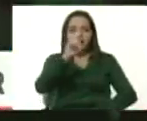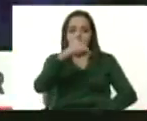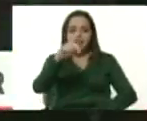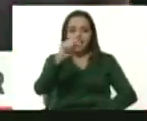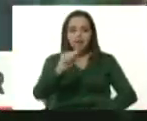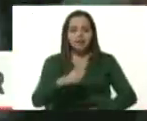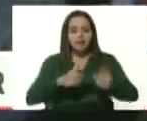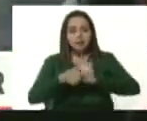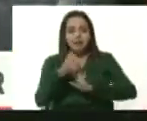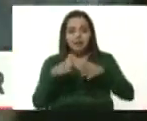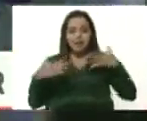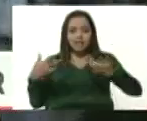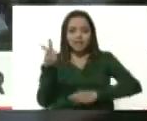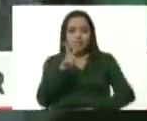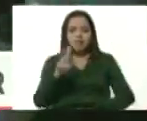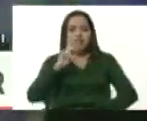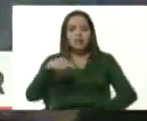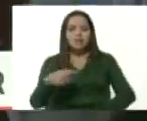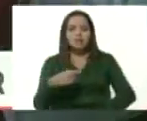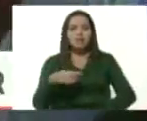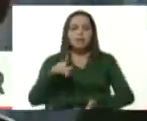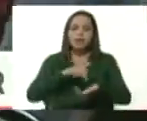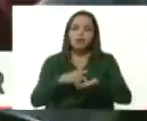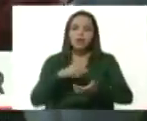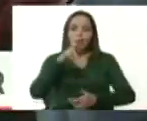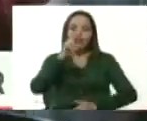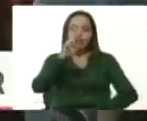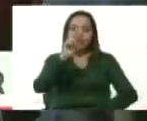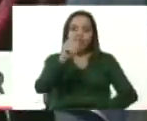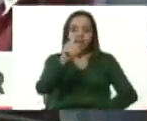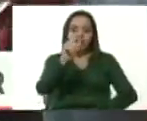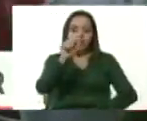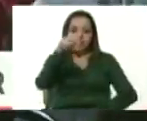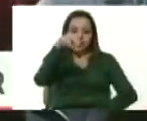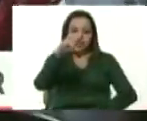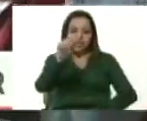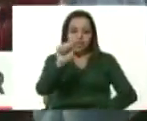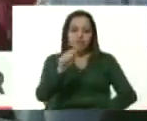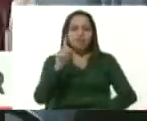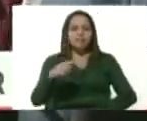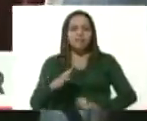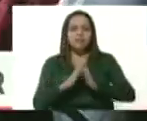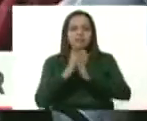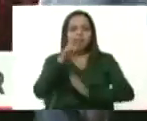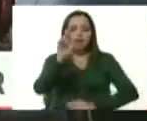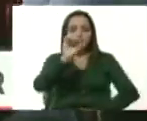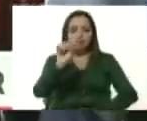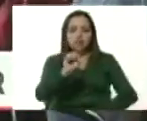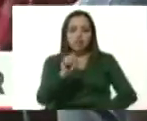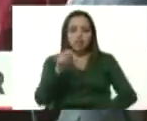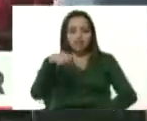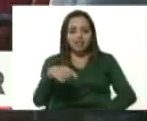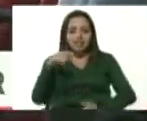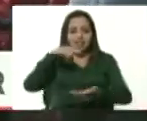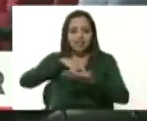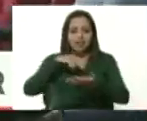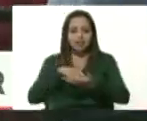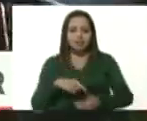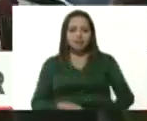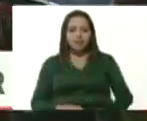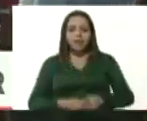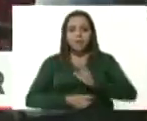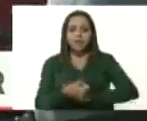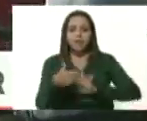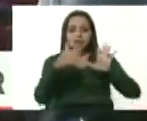así como también Rafael Urdaneta y Santa Rosa, acá en el estado Carabobo. Estamos hablando de cerca